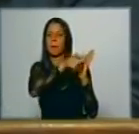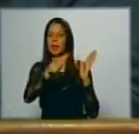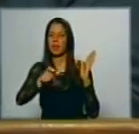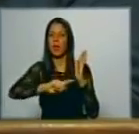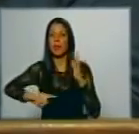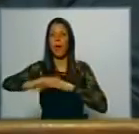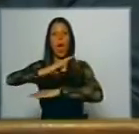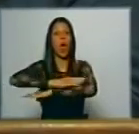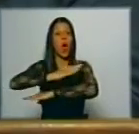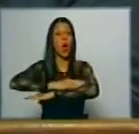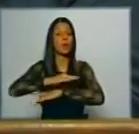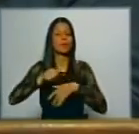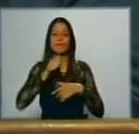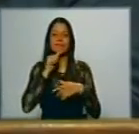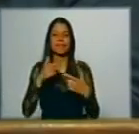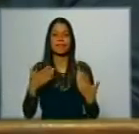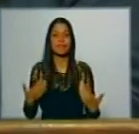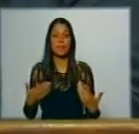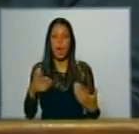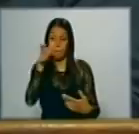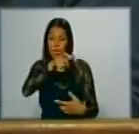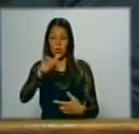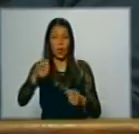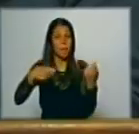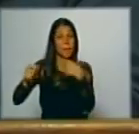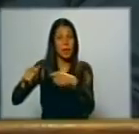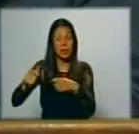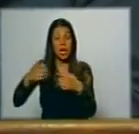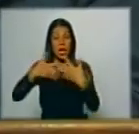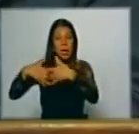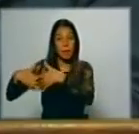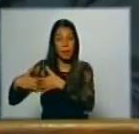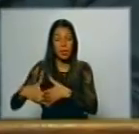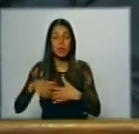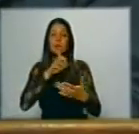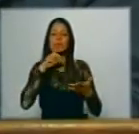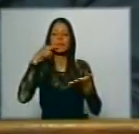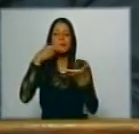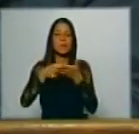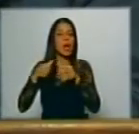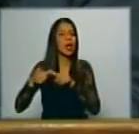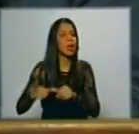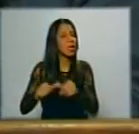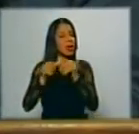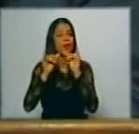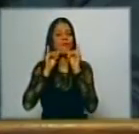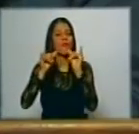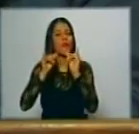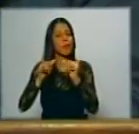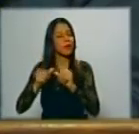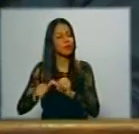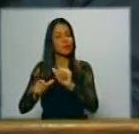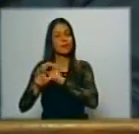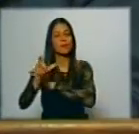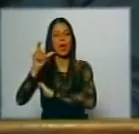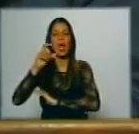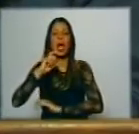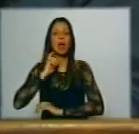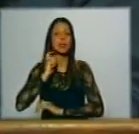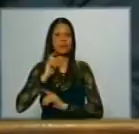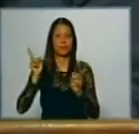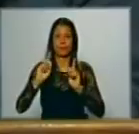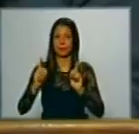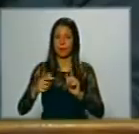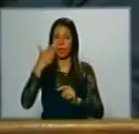constitucional deberán inscribirse y mantener sus datos actualizados en el Registro Único